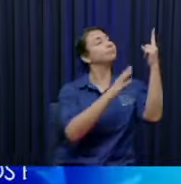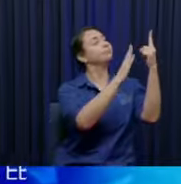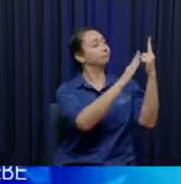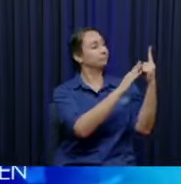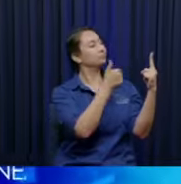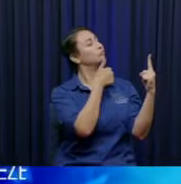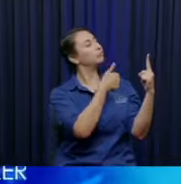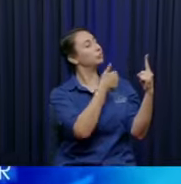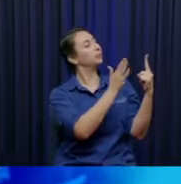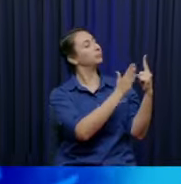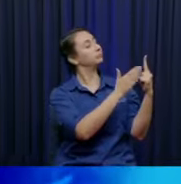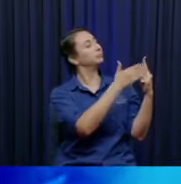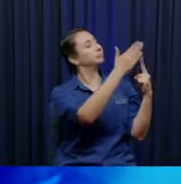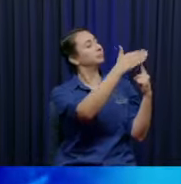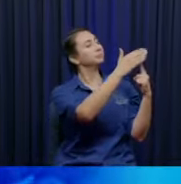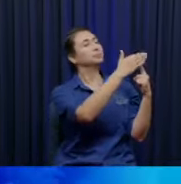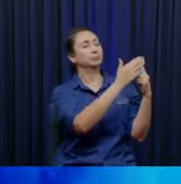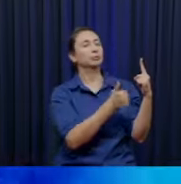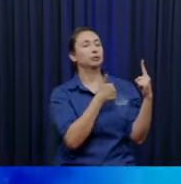Una devota.